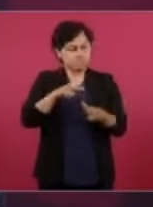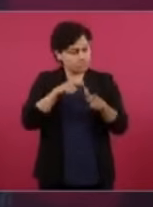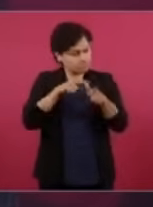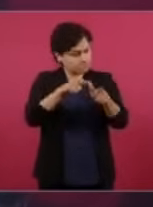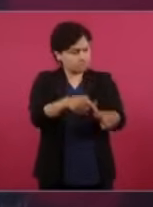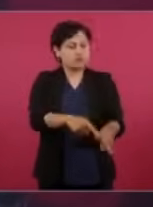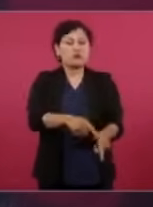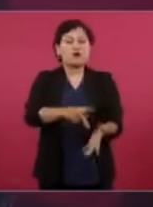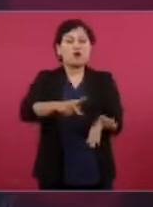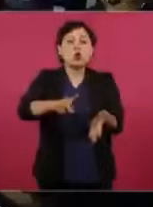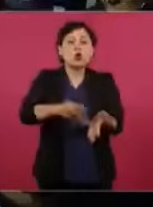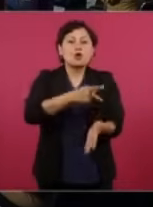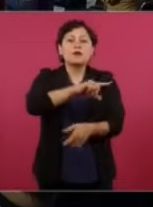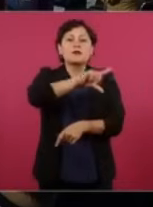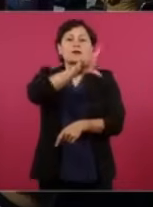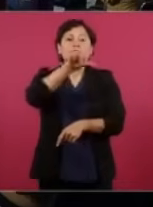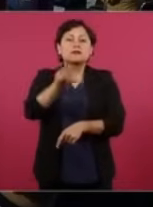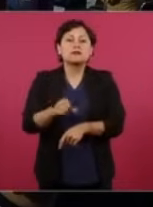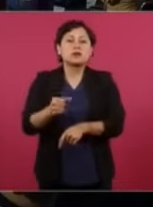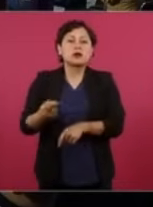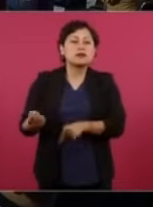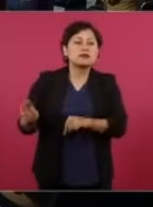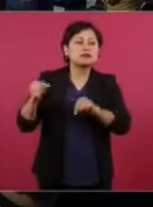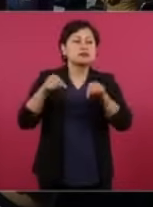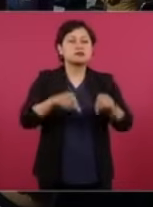nuevo, ya estaban en el poder.